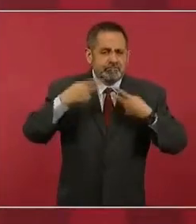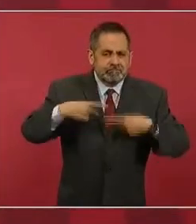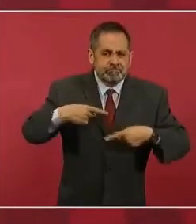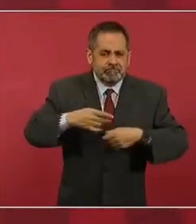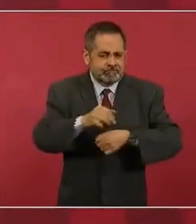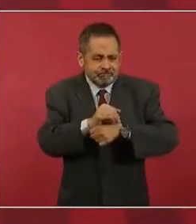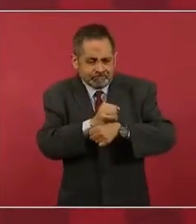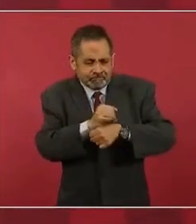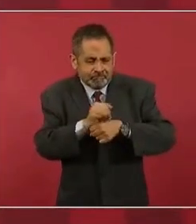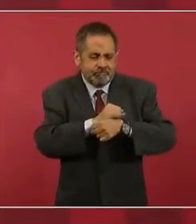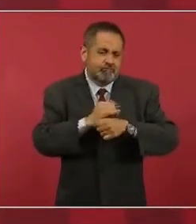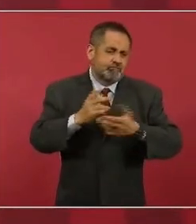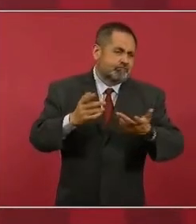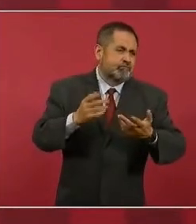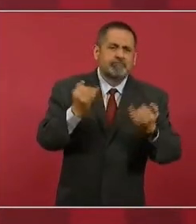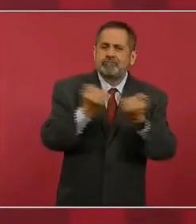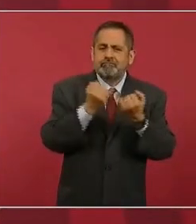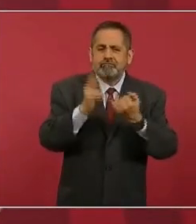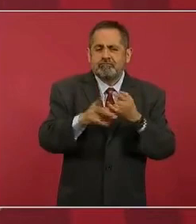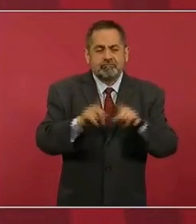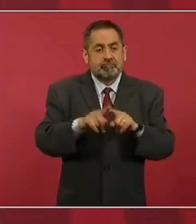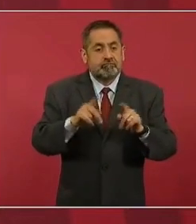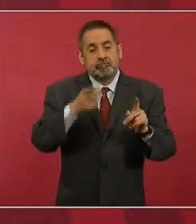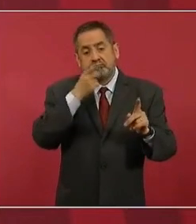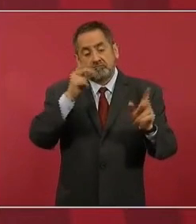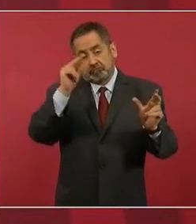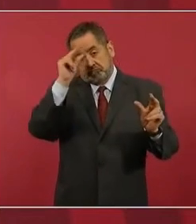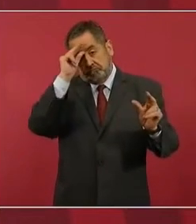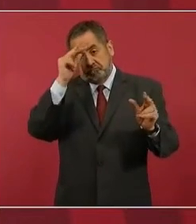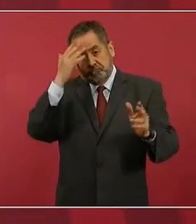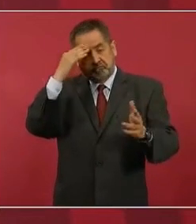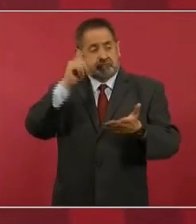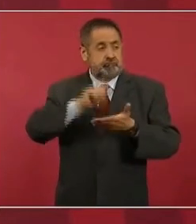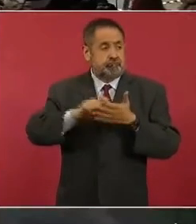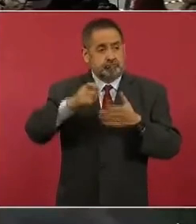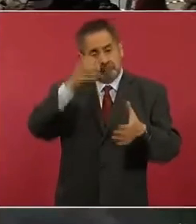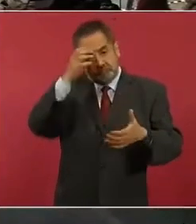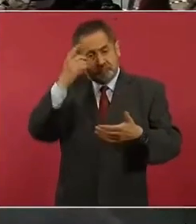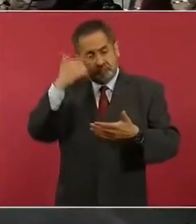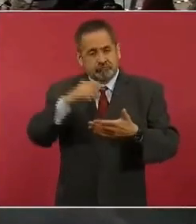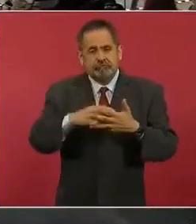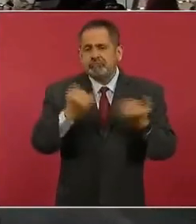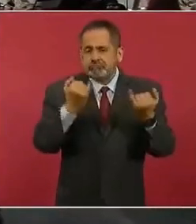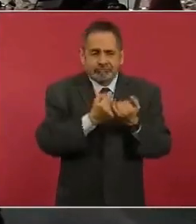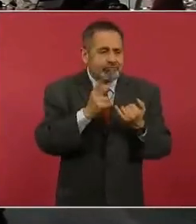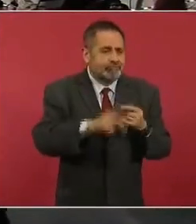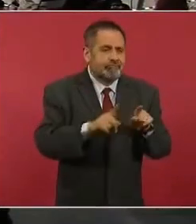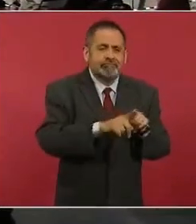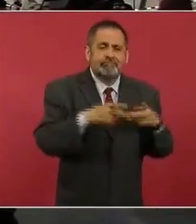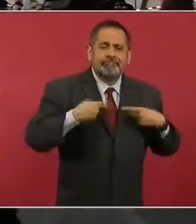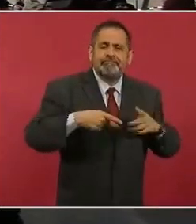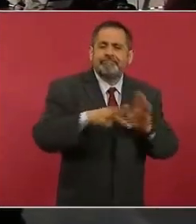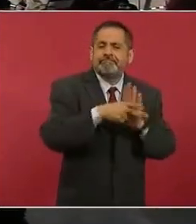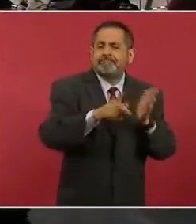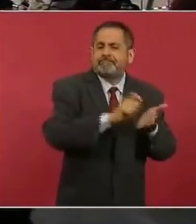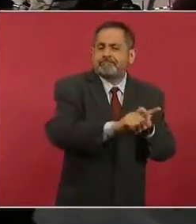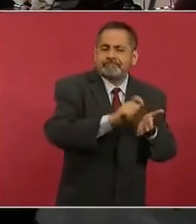investigadores, con intelectuales y desde luego con periodistas.